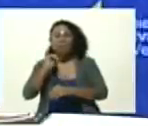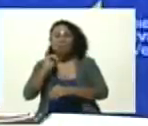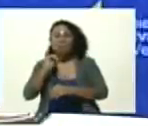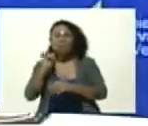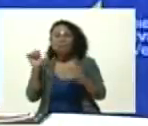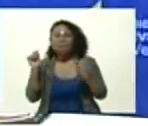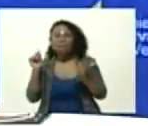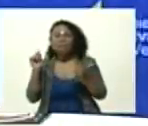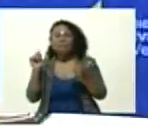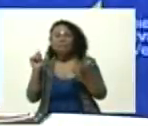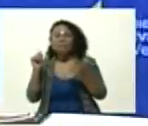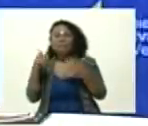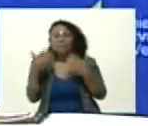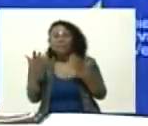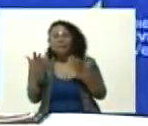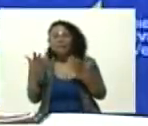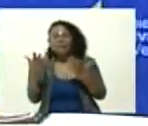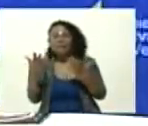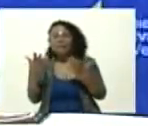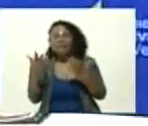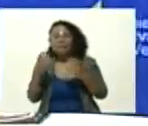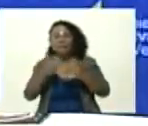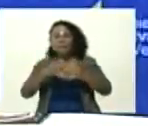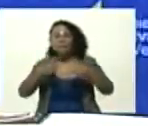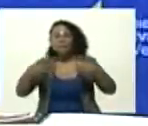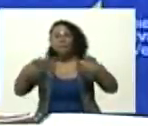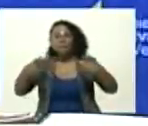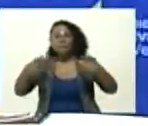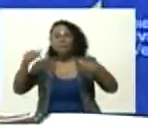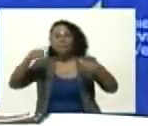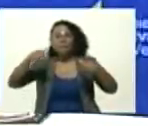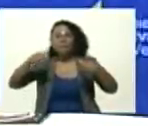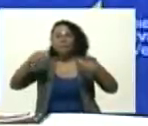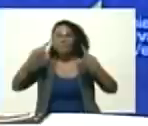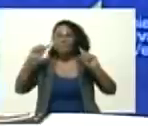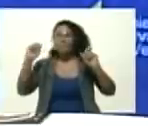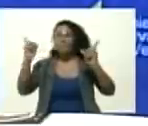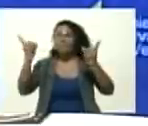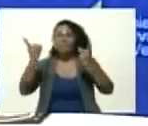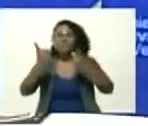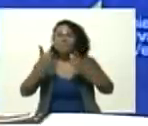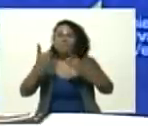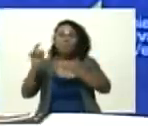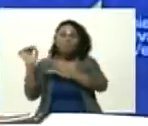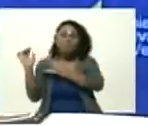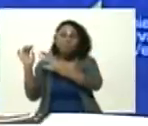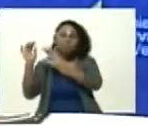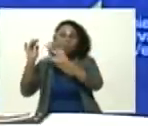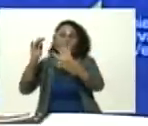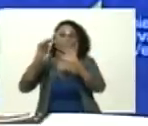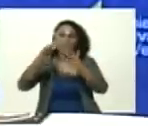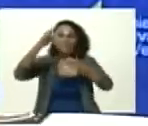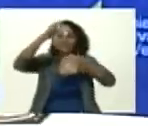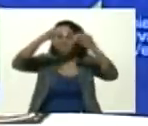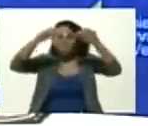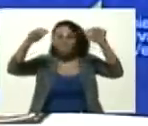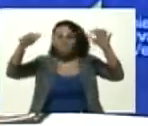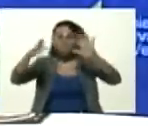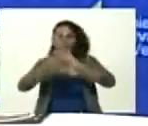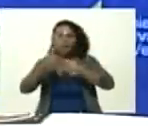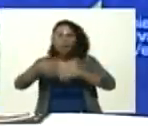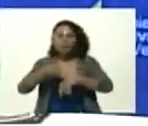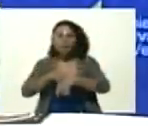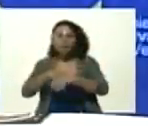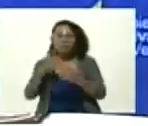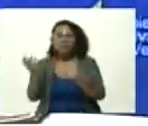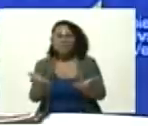meteorológico de las ondas tropicales que vienen pasando por nuestro país. Y es importante porque estamos con el